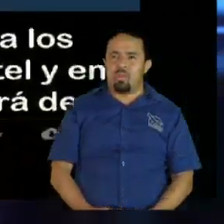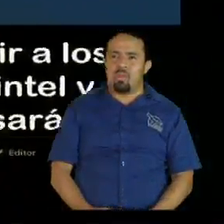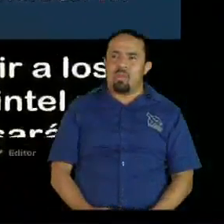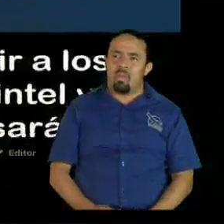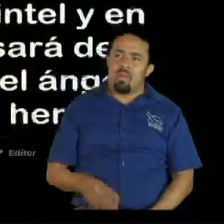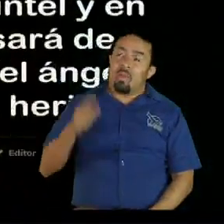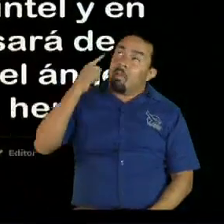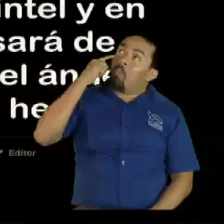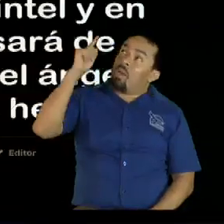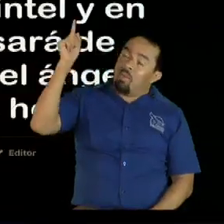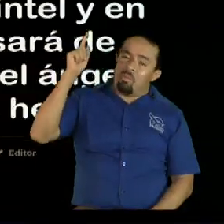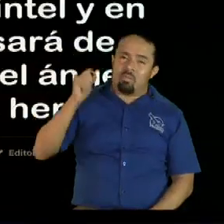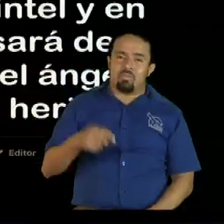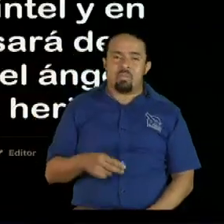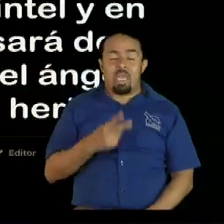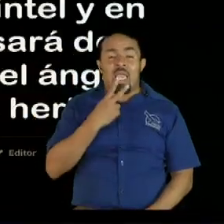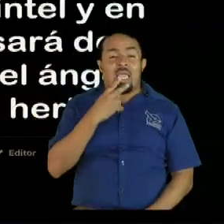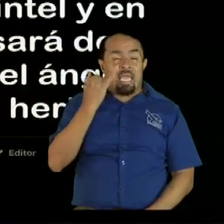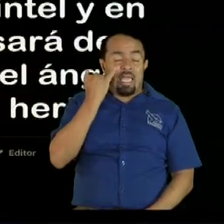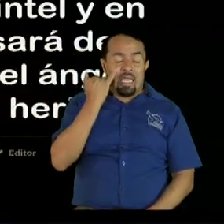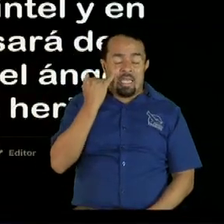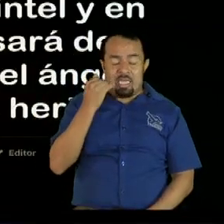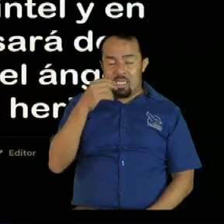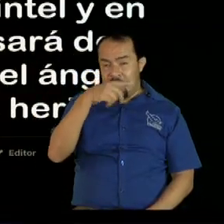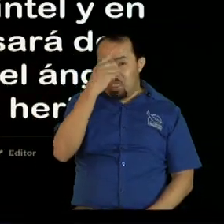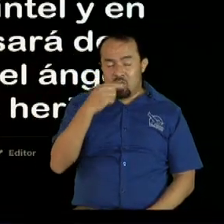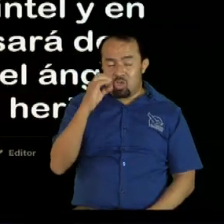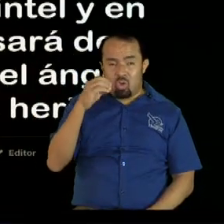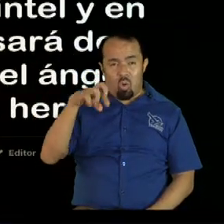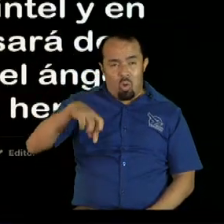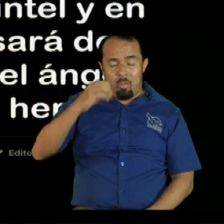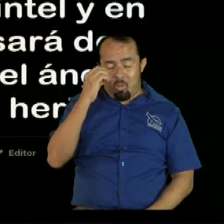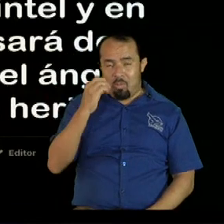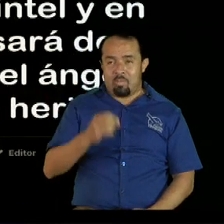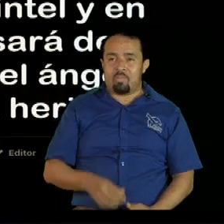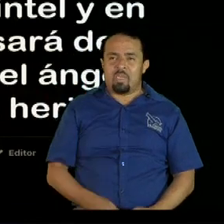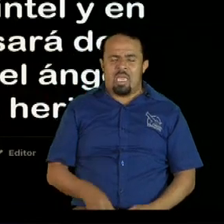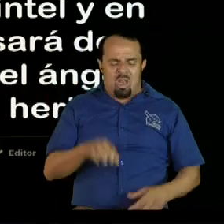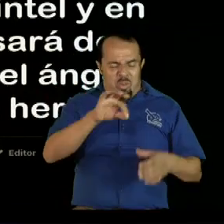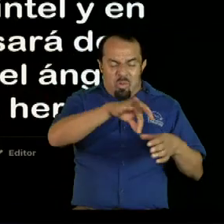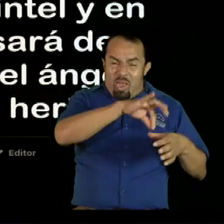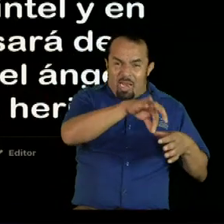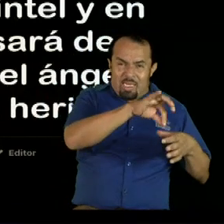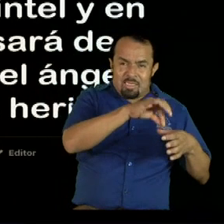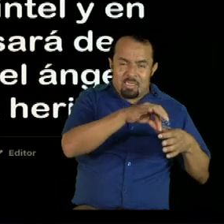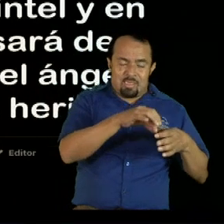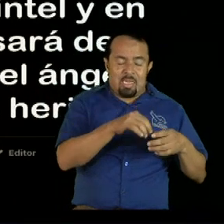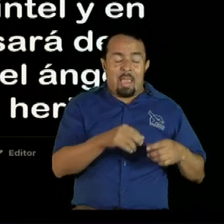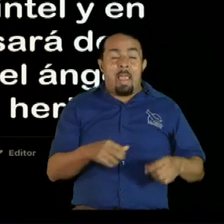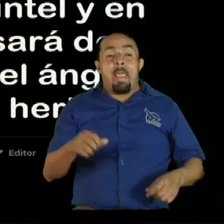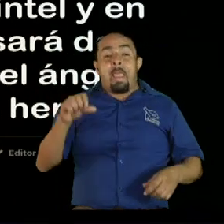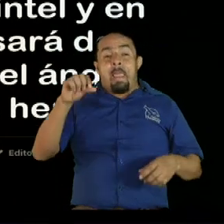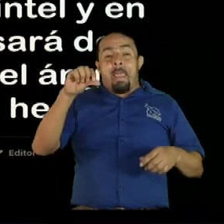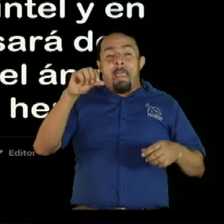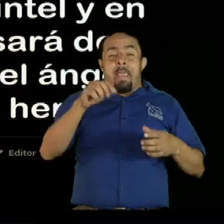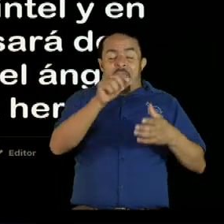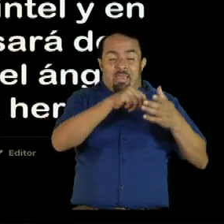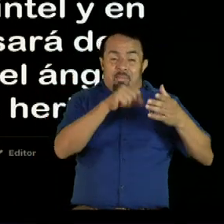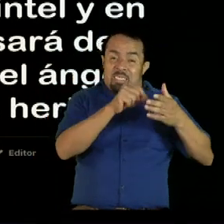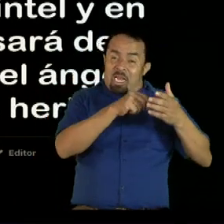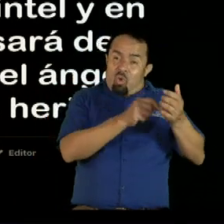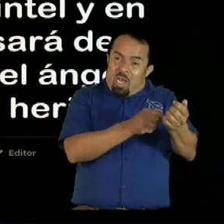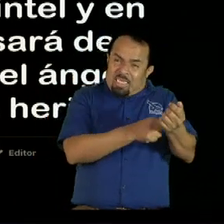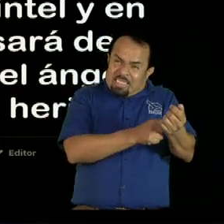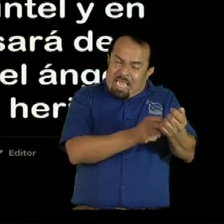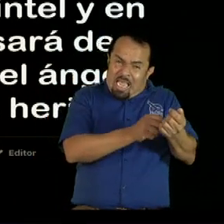Tomaréis un manojo de hisopo y lo mojaréis en la sangre que esté en la vasija. Mancharéis con la sangre que esté en la vasija el